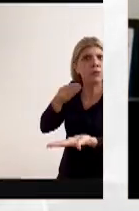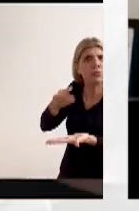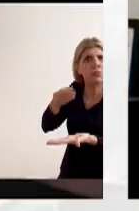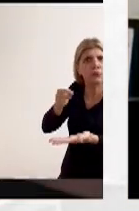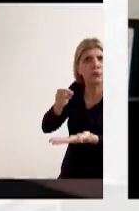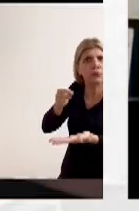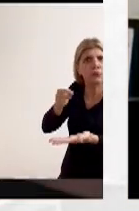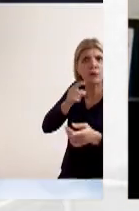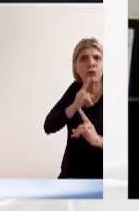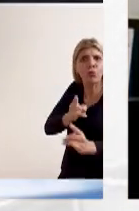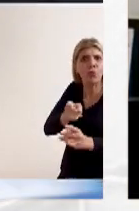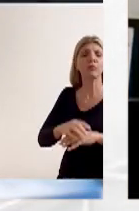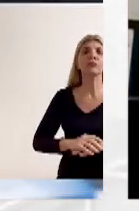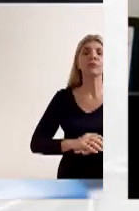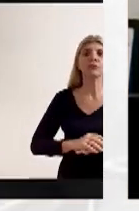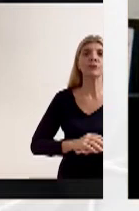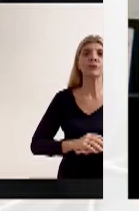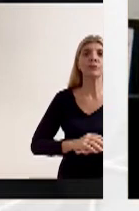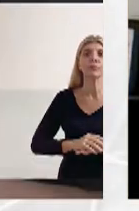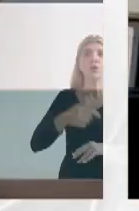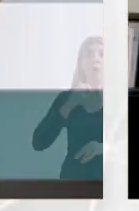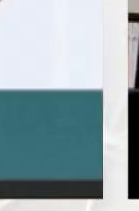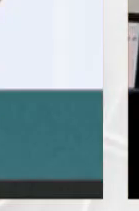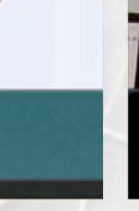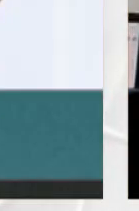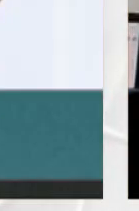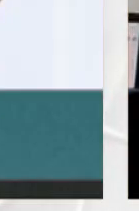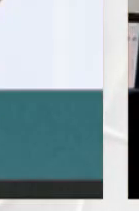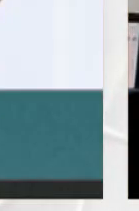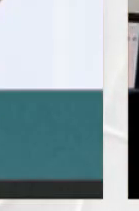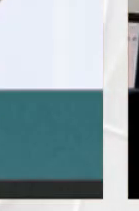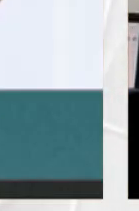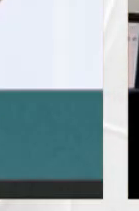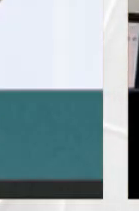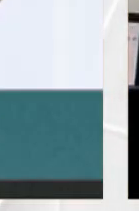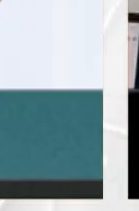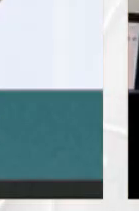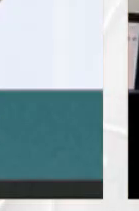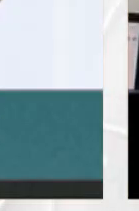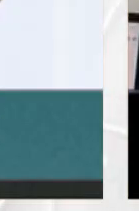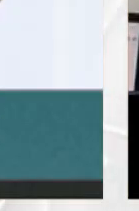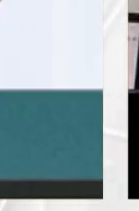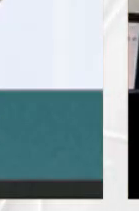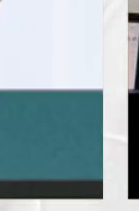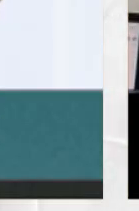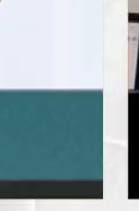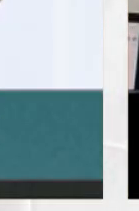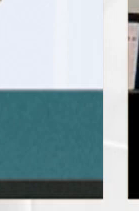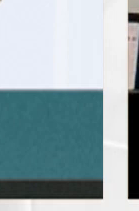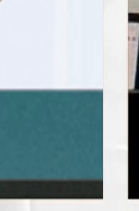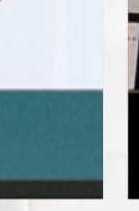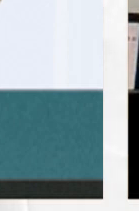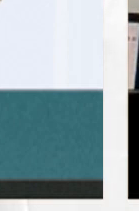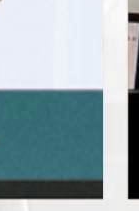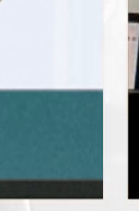Claro que sí. Bueno, Manuel, hermoso conocerte, tener este contacto con vos para el interior de Córdoba, para Brigma,